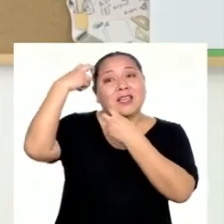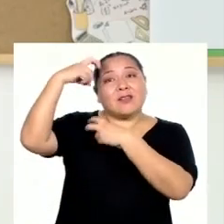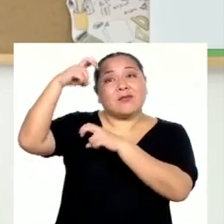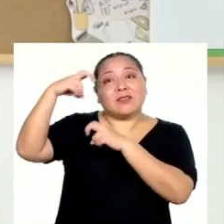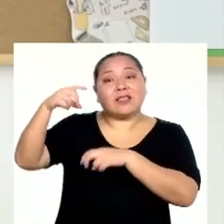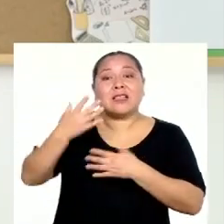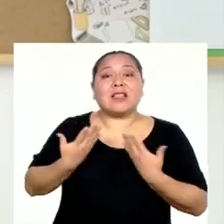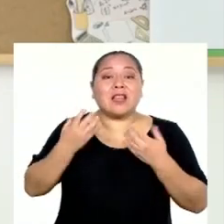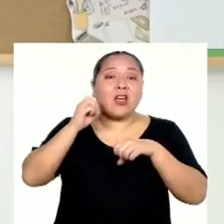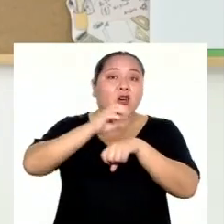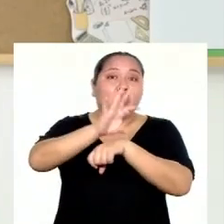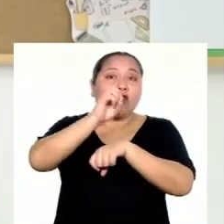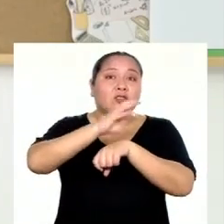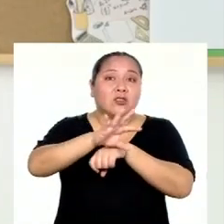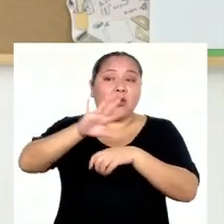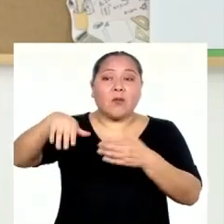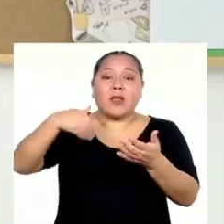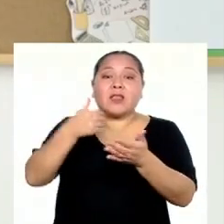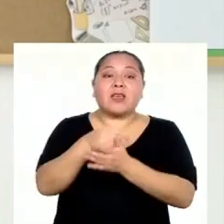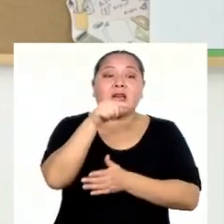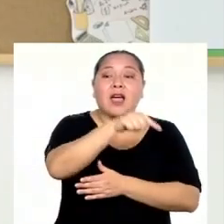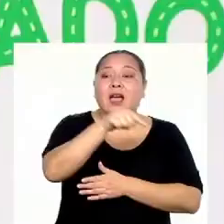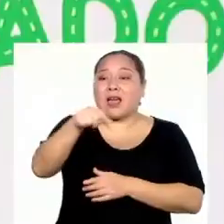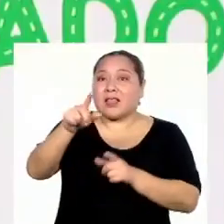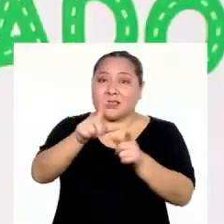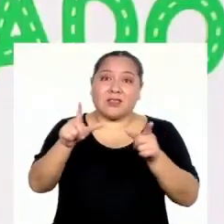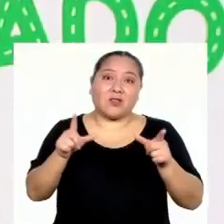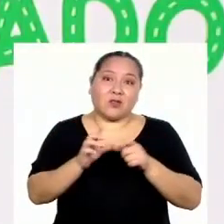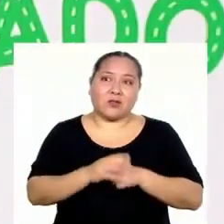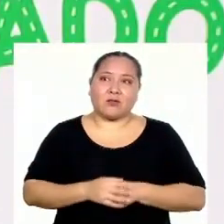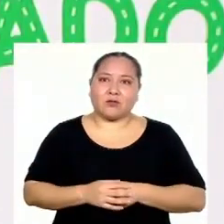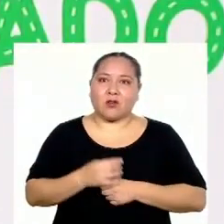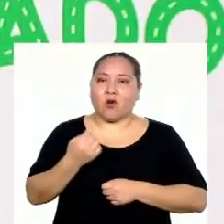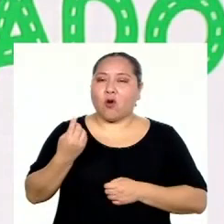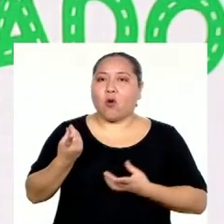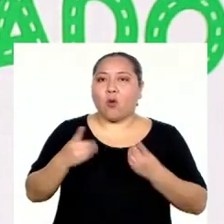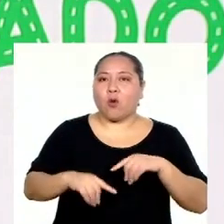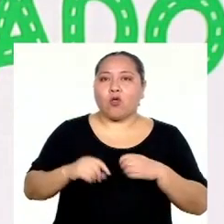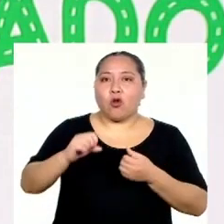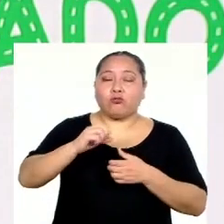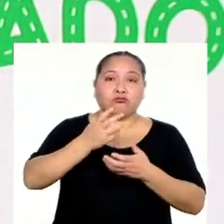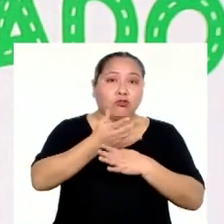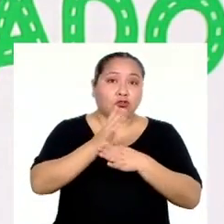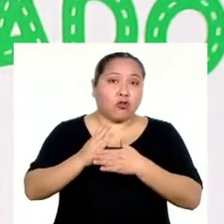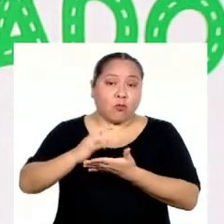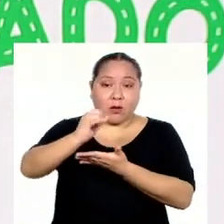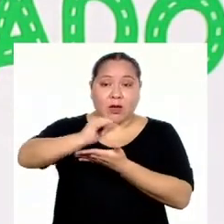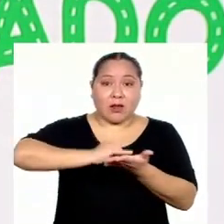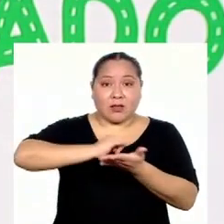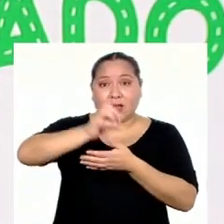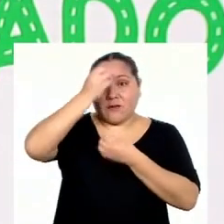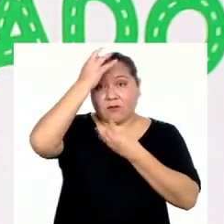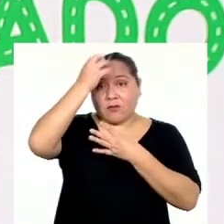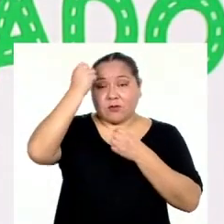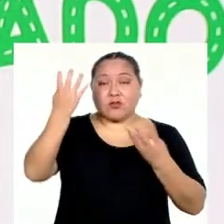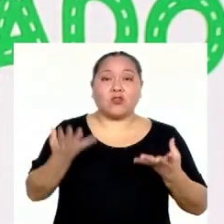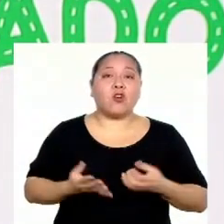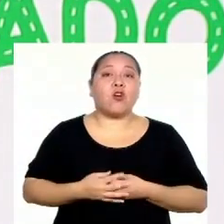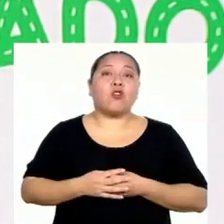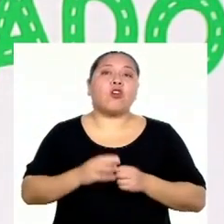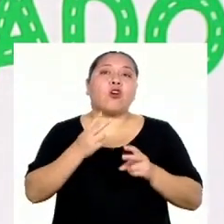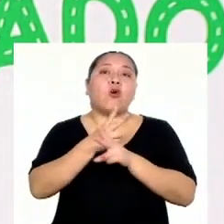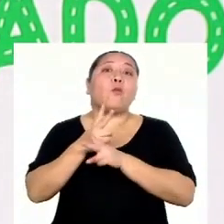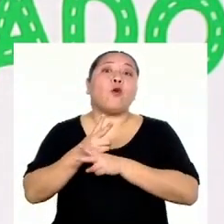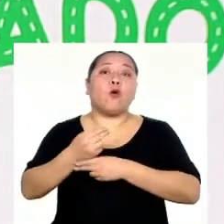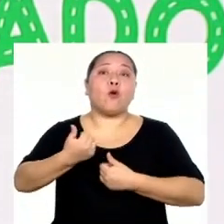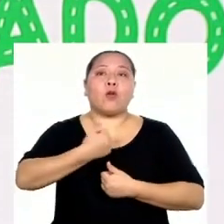tienen recomendaciones para llegar a un lugar. O cada vez que nos comparten información en WhatsApp sobre cómo cuidarnos o vemos